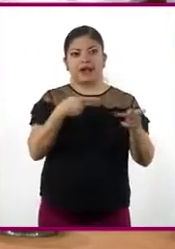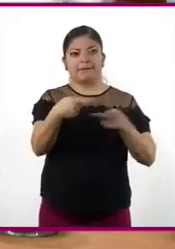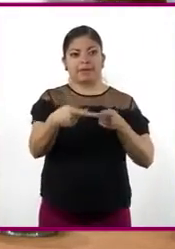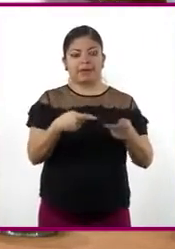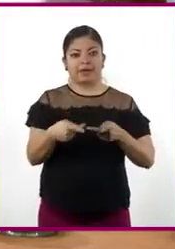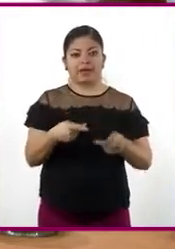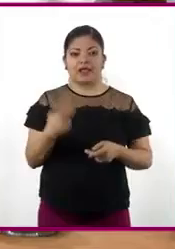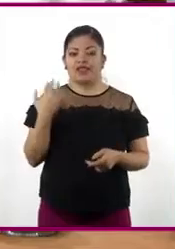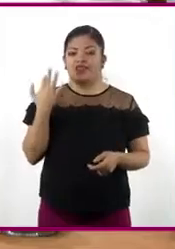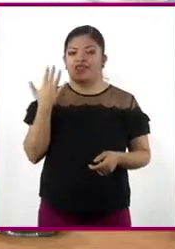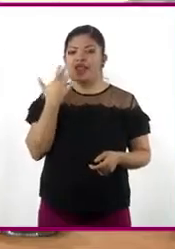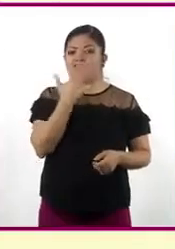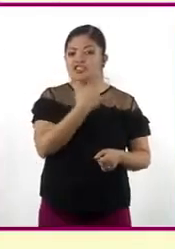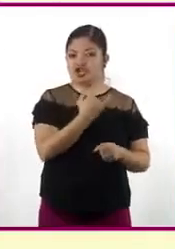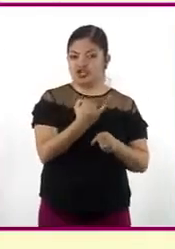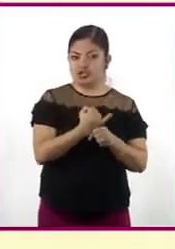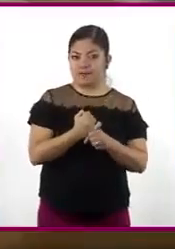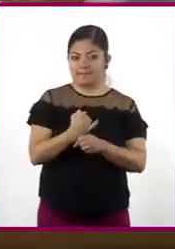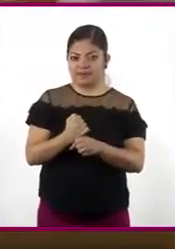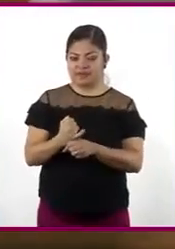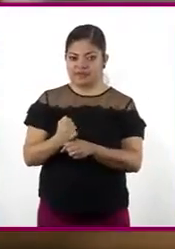nuestra deliciosa investigación.